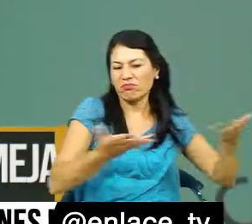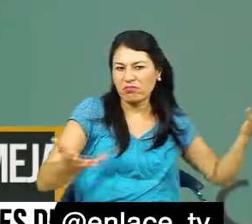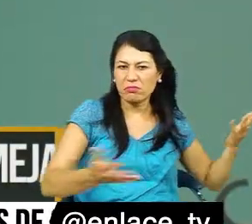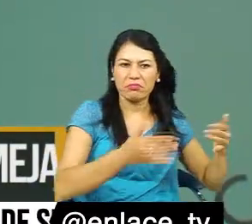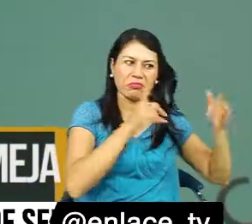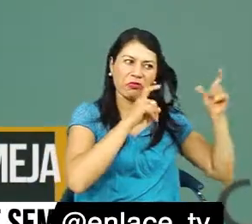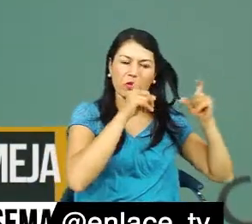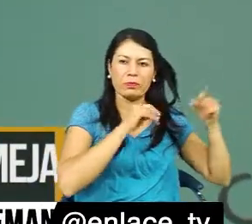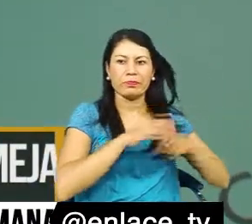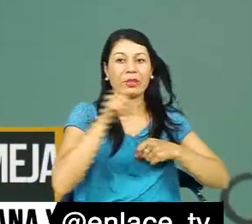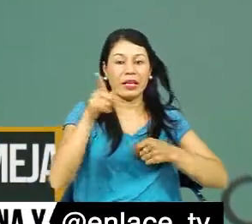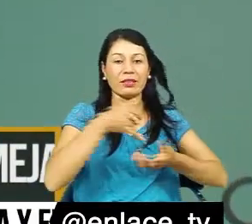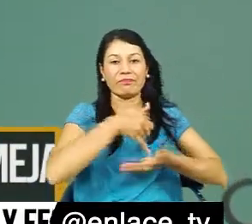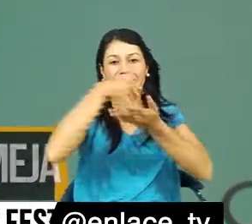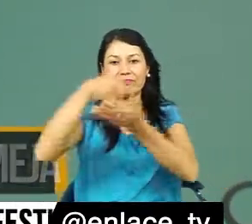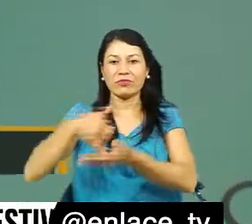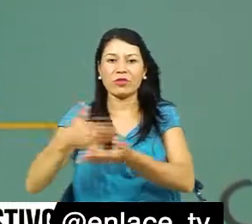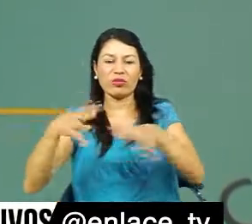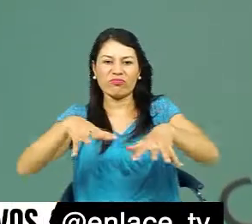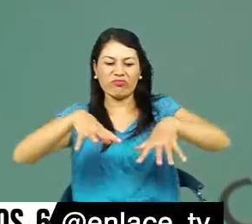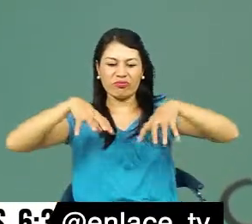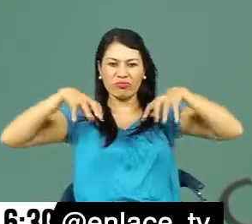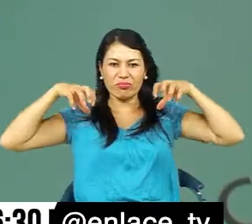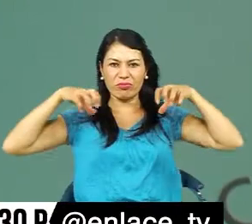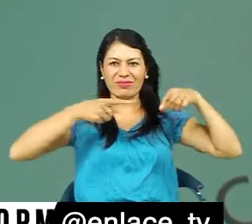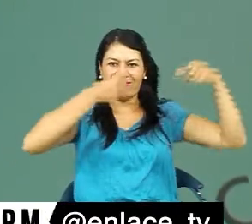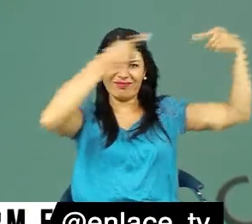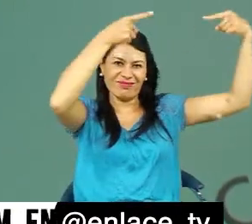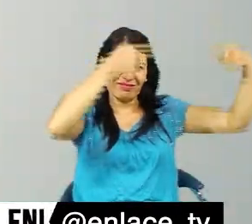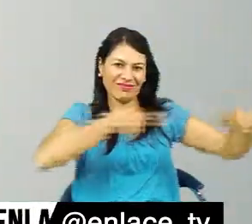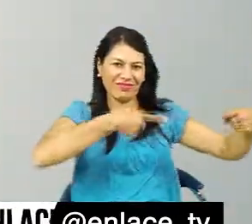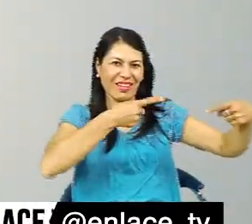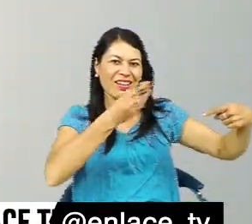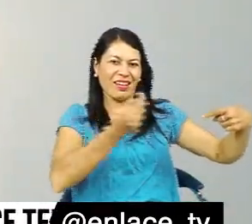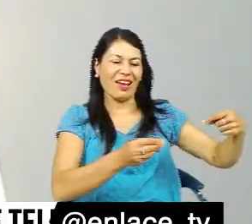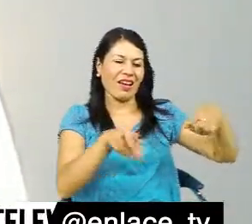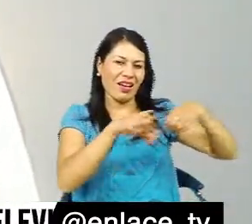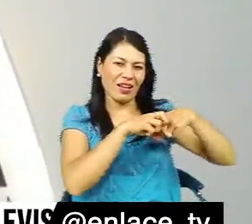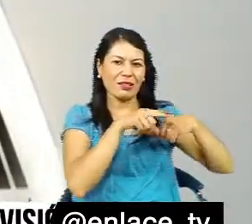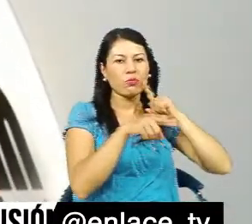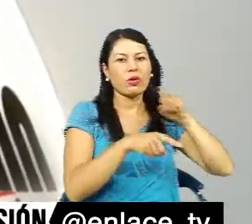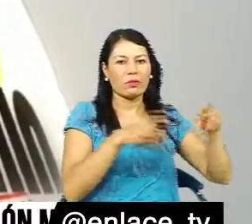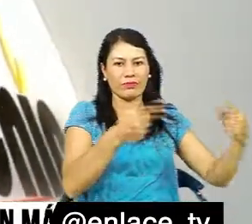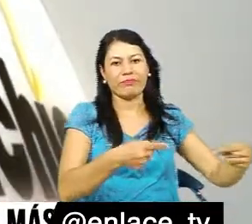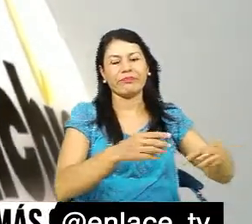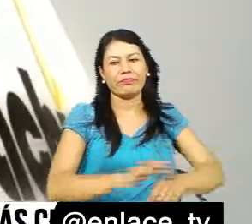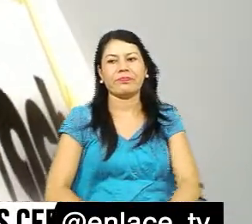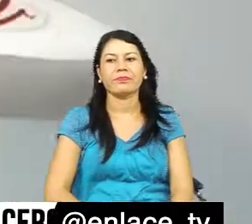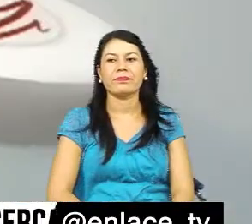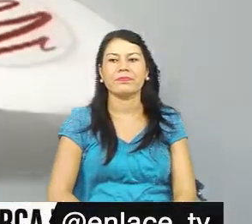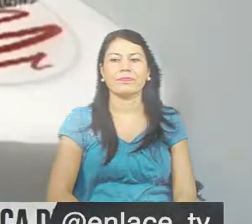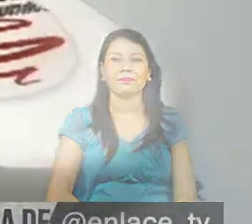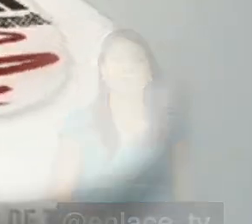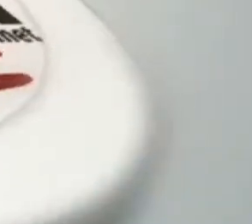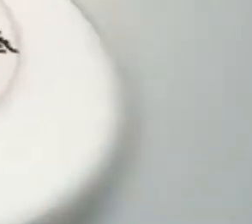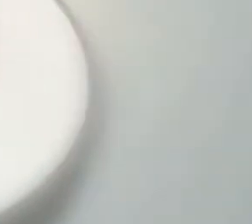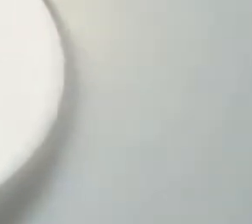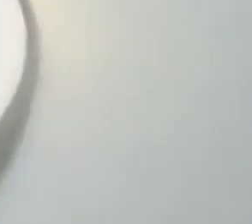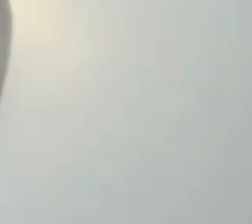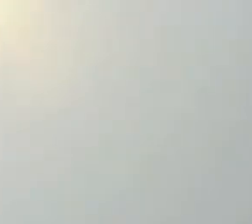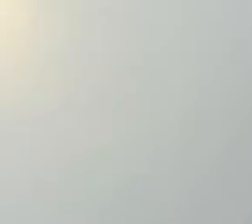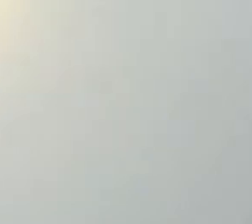Villa Zapata durante el partido Alianza Petrolera Bucaramanga. Hasta aquí los deportes, con el patrocinio de